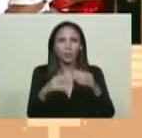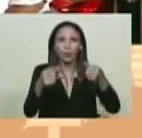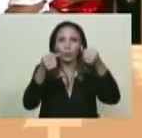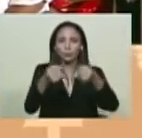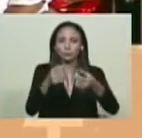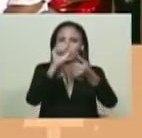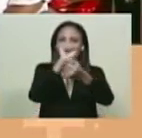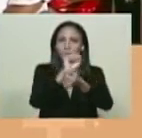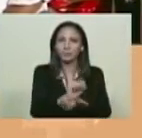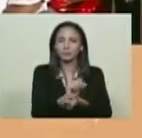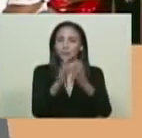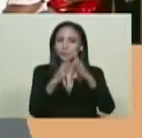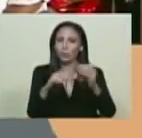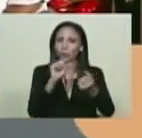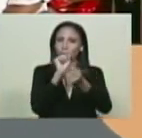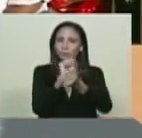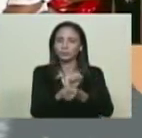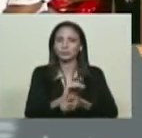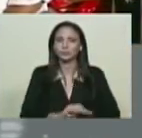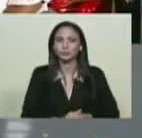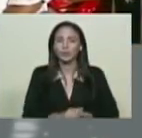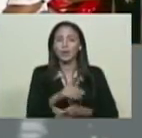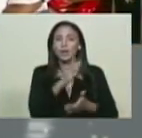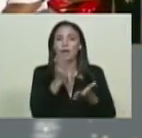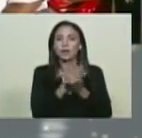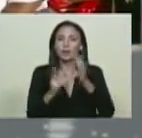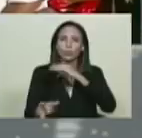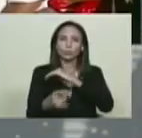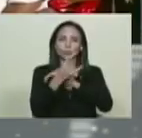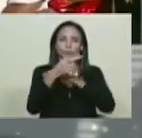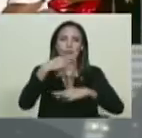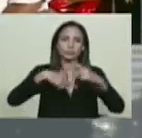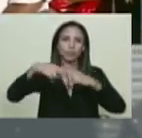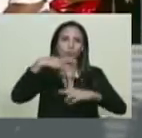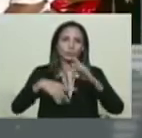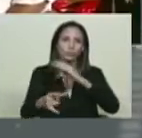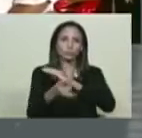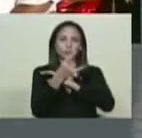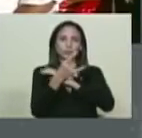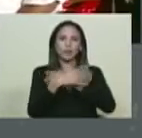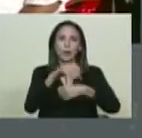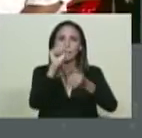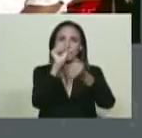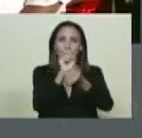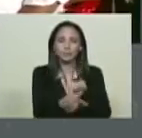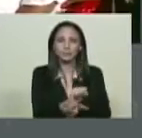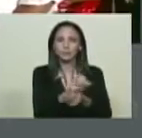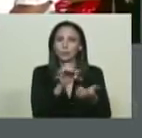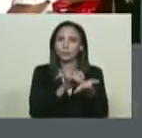compadre. El que traiciona la revolución se seca.